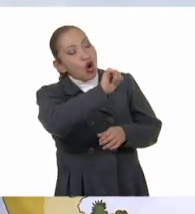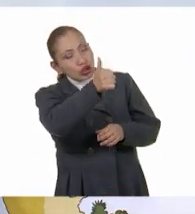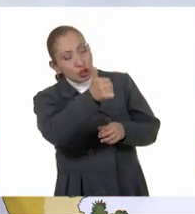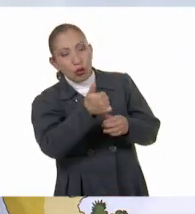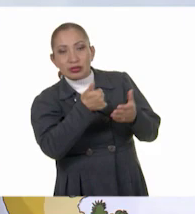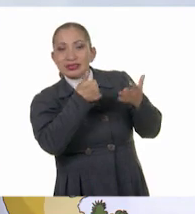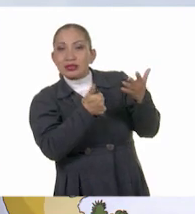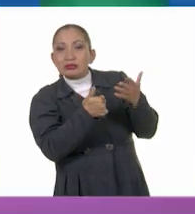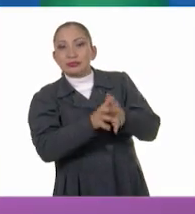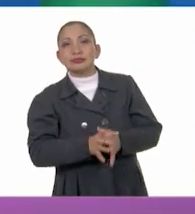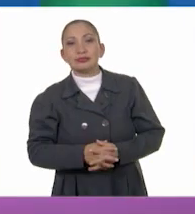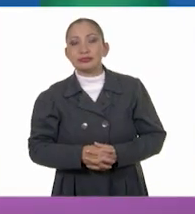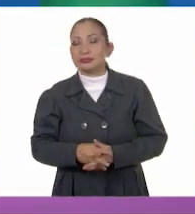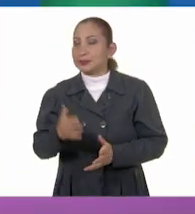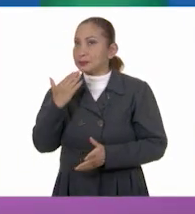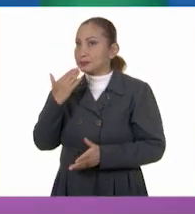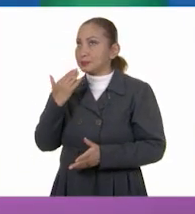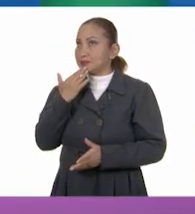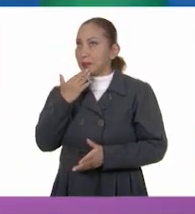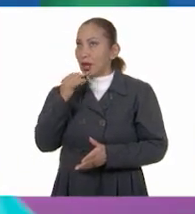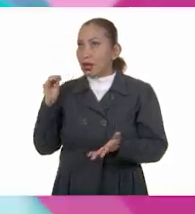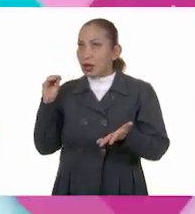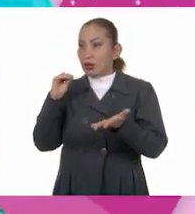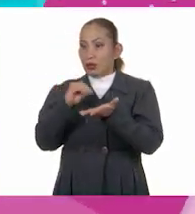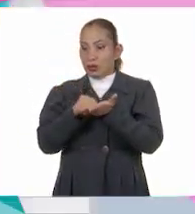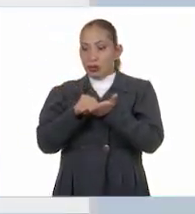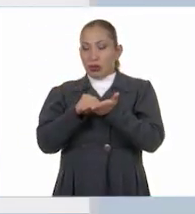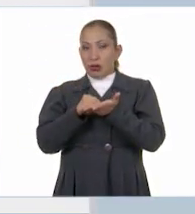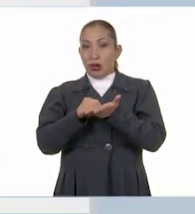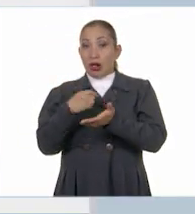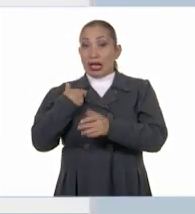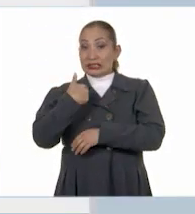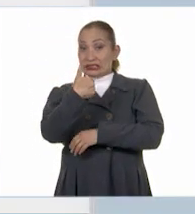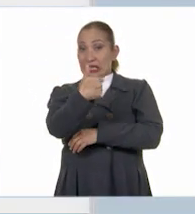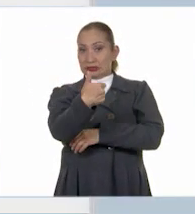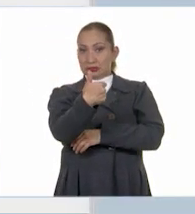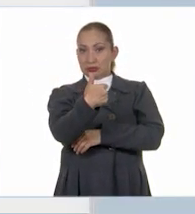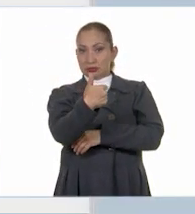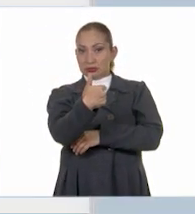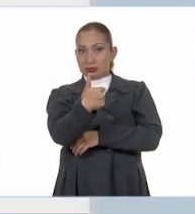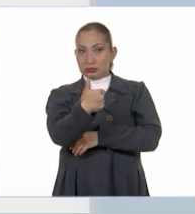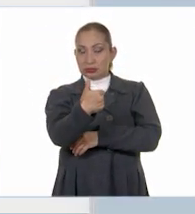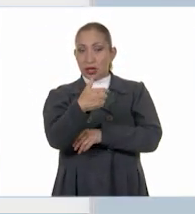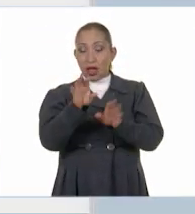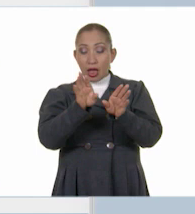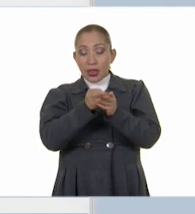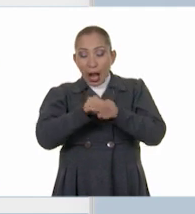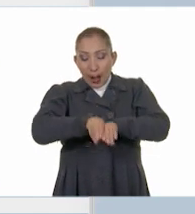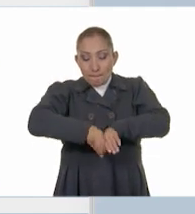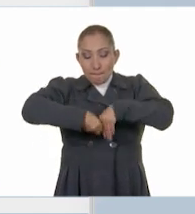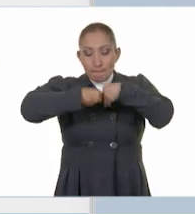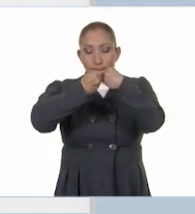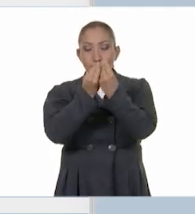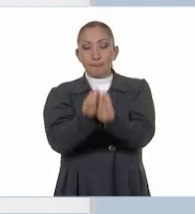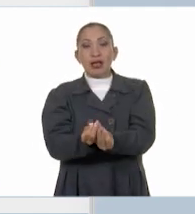siguientes pasos? Muy bien, quedarían paso número 6, dar vuelta al